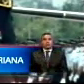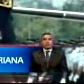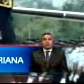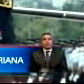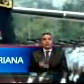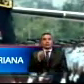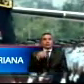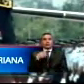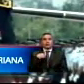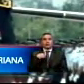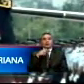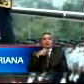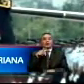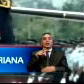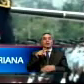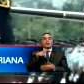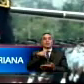no hay parroquias,